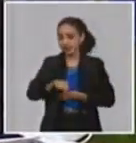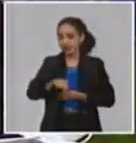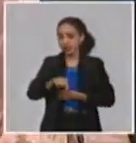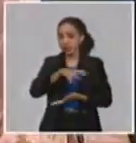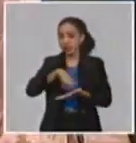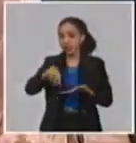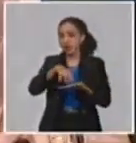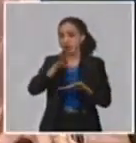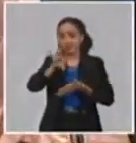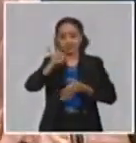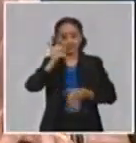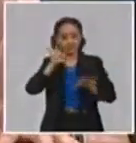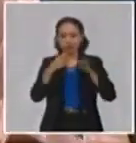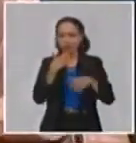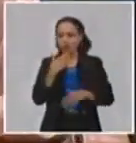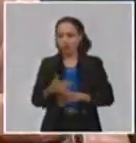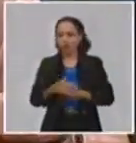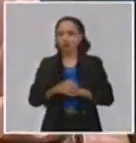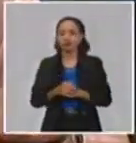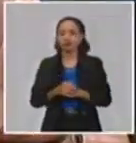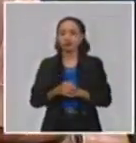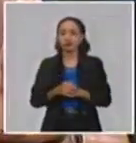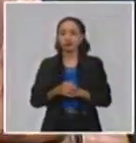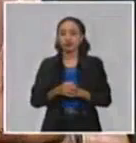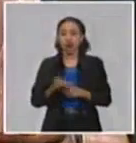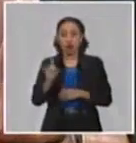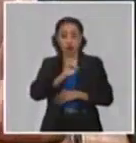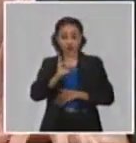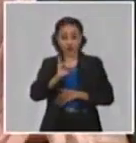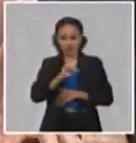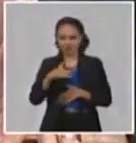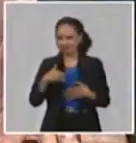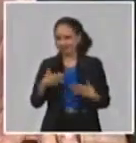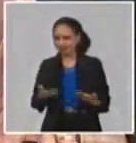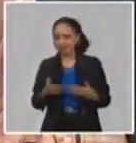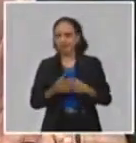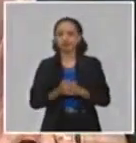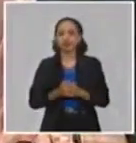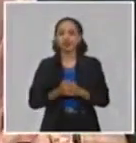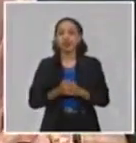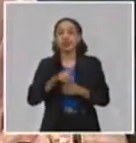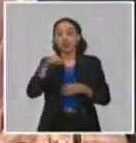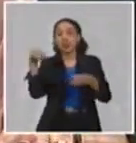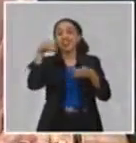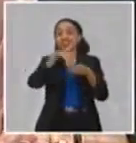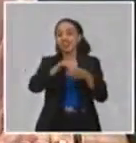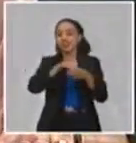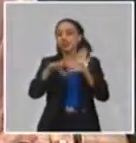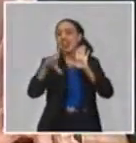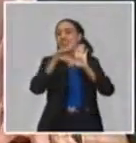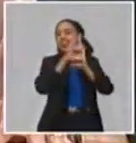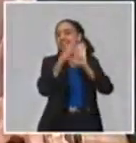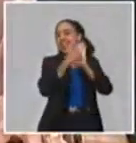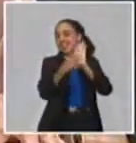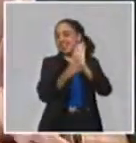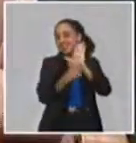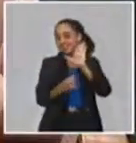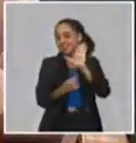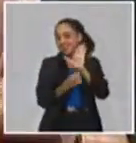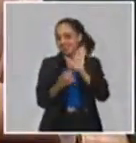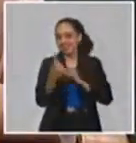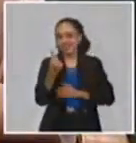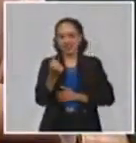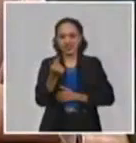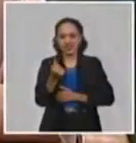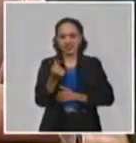seleccionadas? Bueno, la 99 forma parte de un paquete de normas desde el punto de vista financiero y un